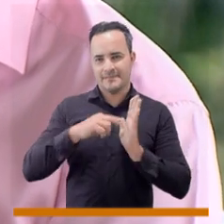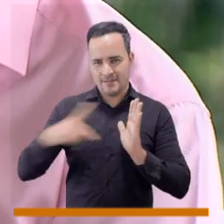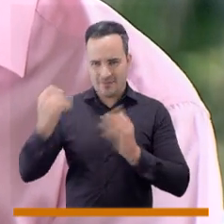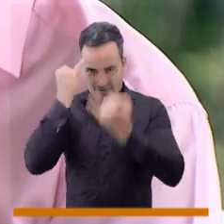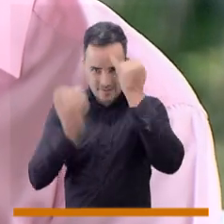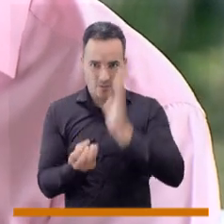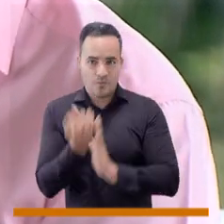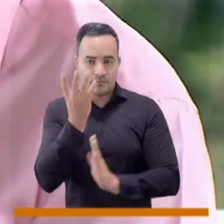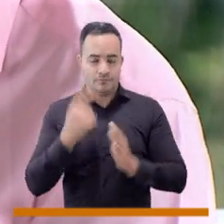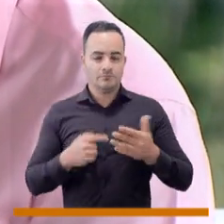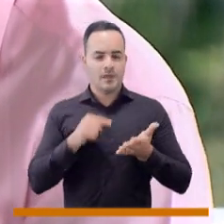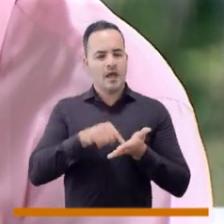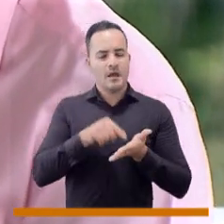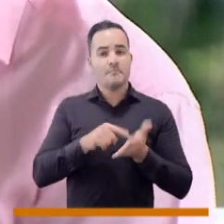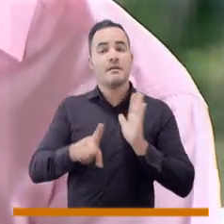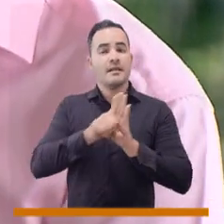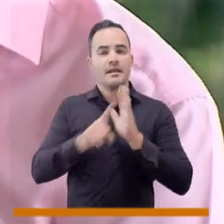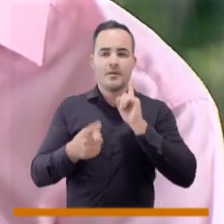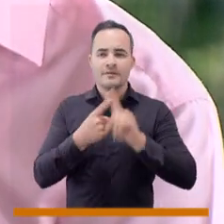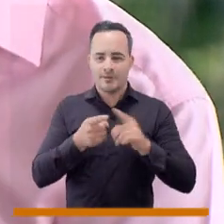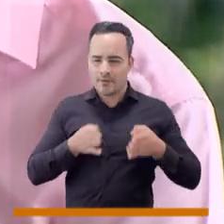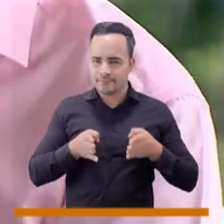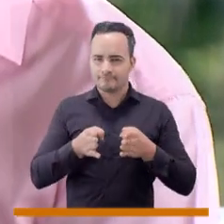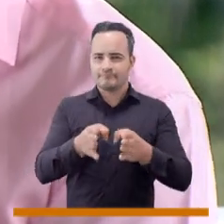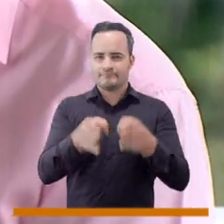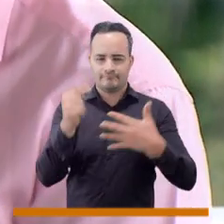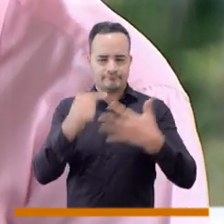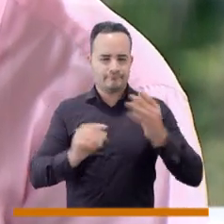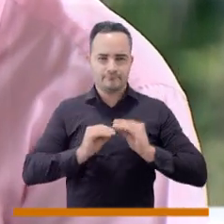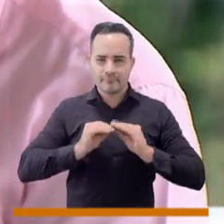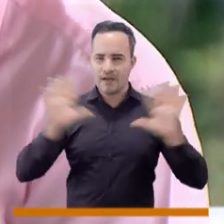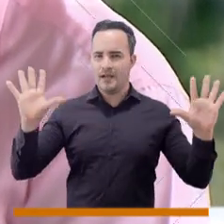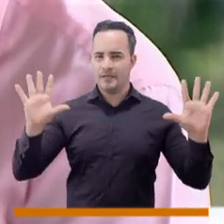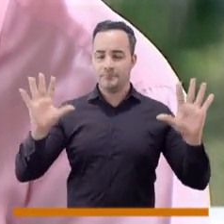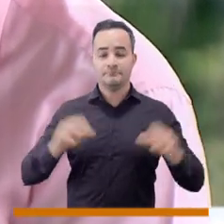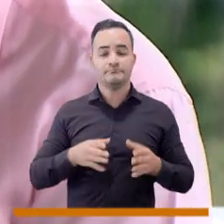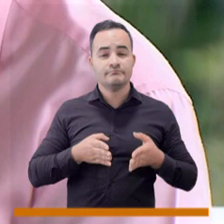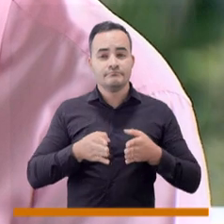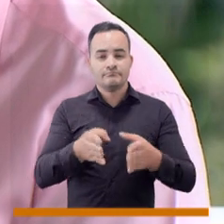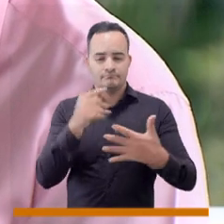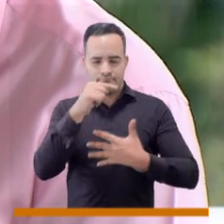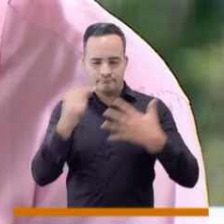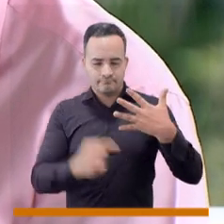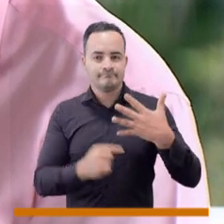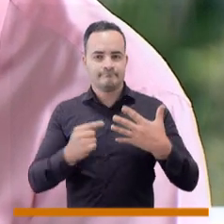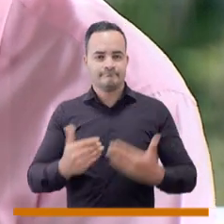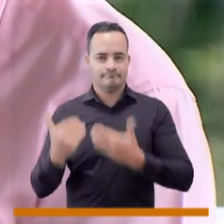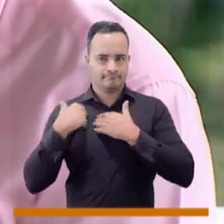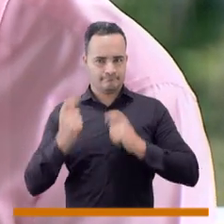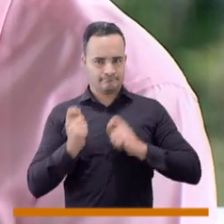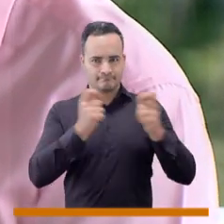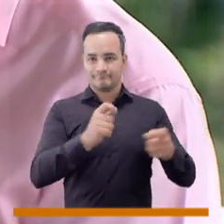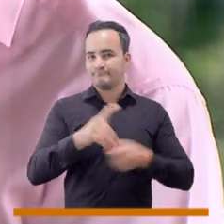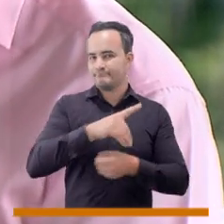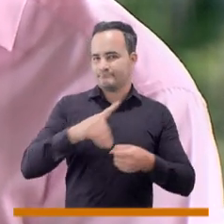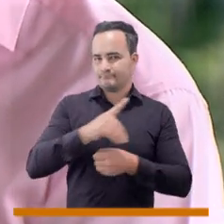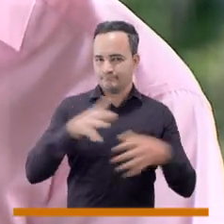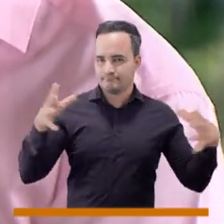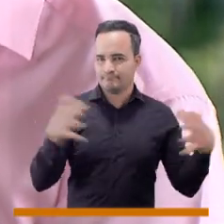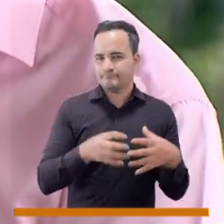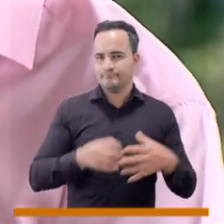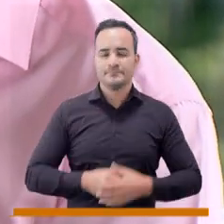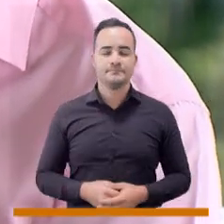poner como una hoja de ruta definitiva la ciencia, la tecnología y la innovación en el trabajo del distrito,